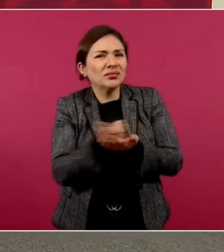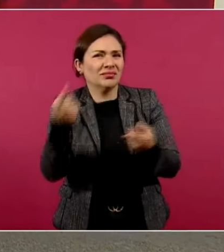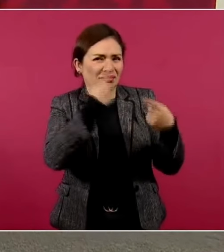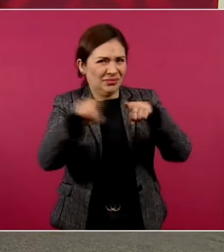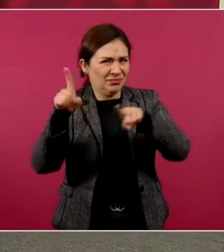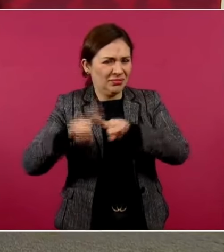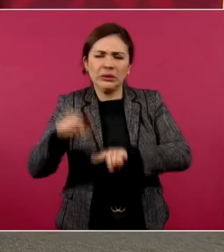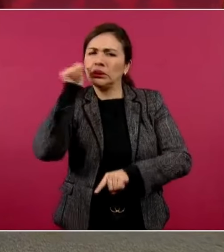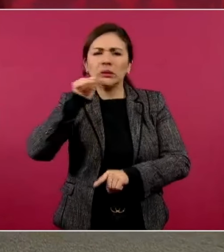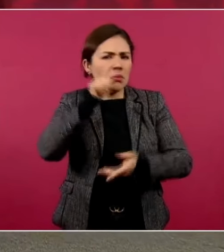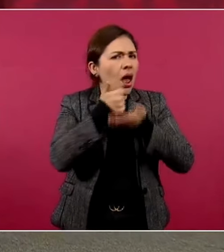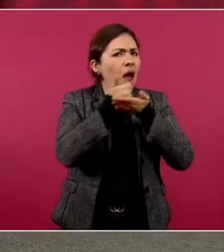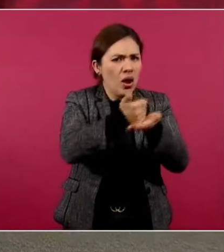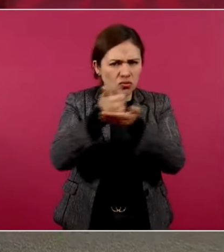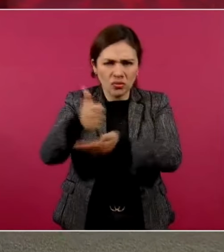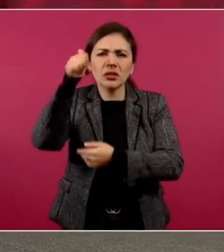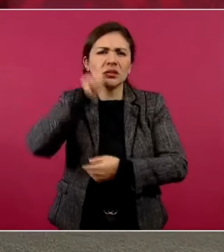Se les ayuda